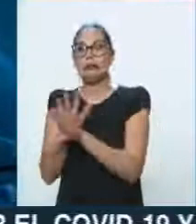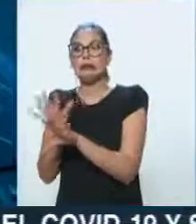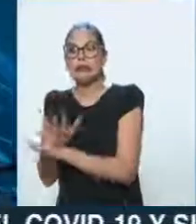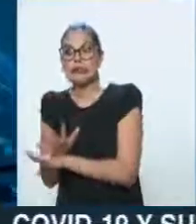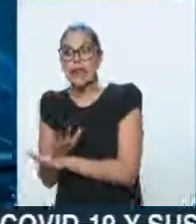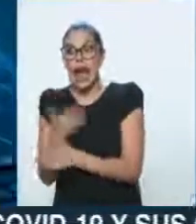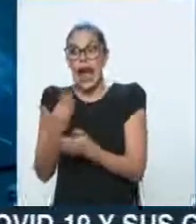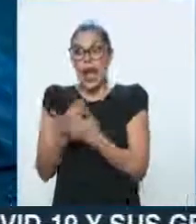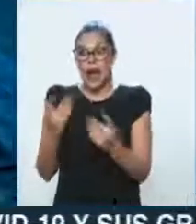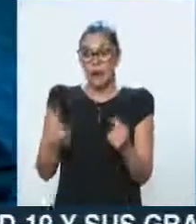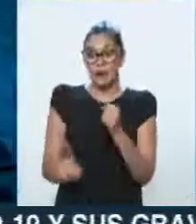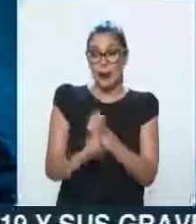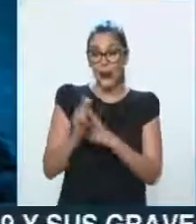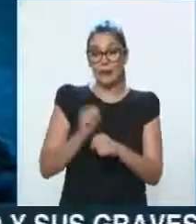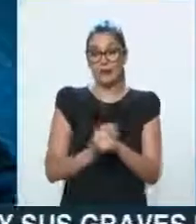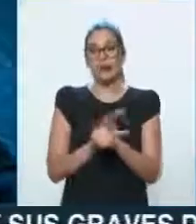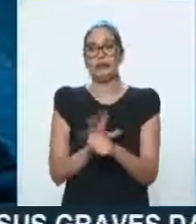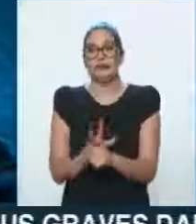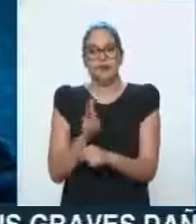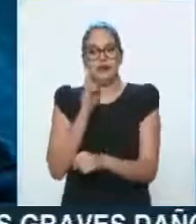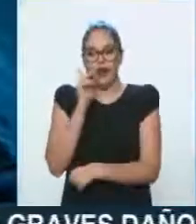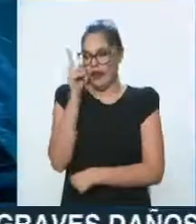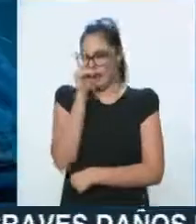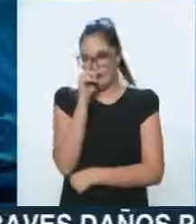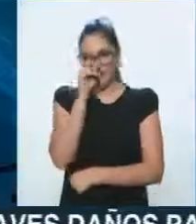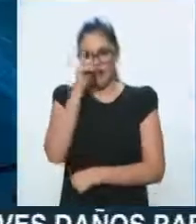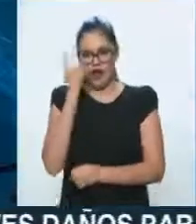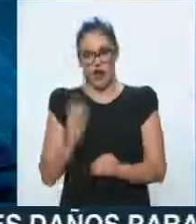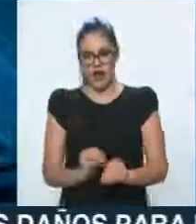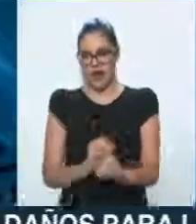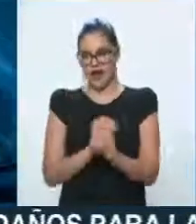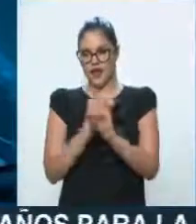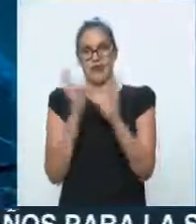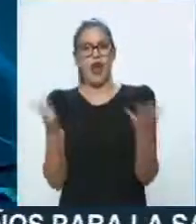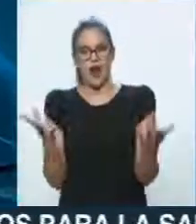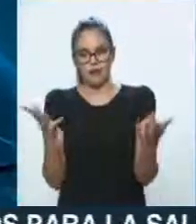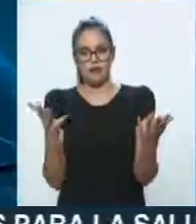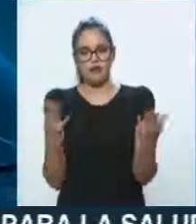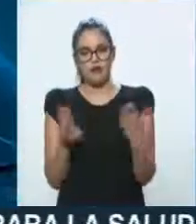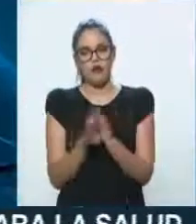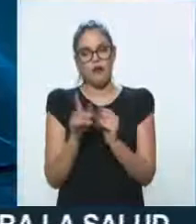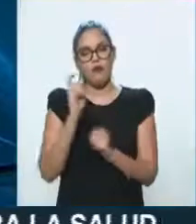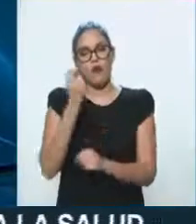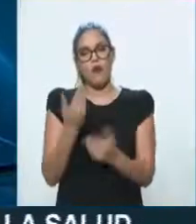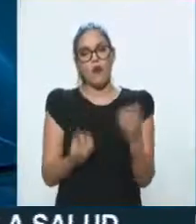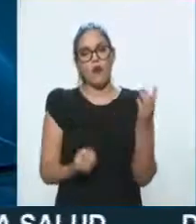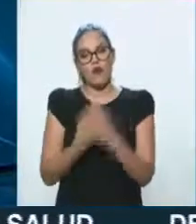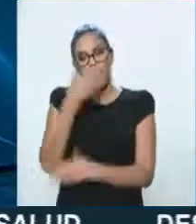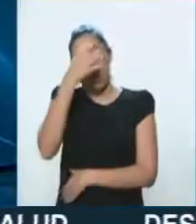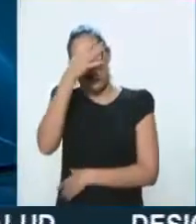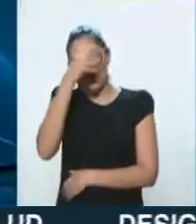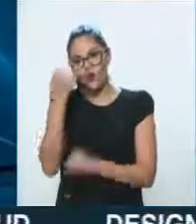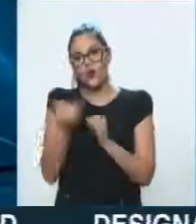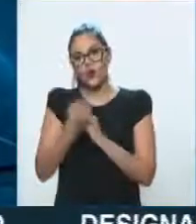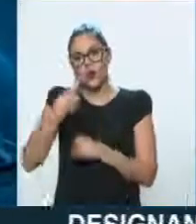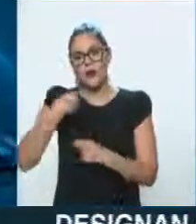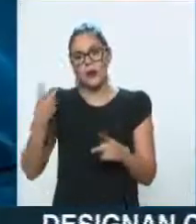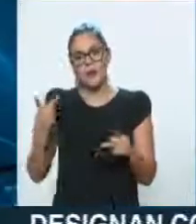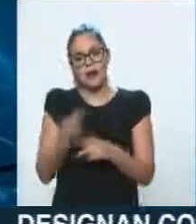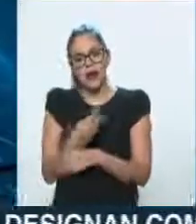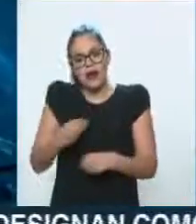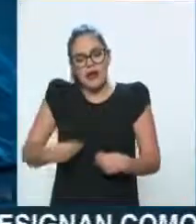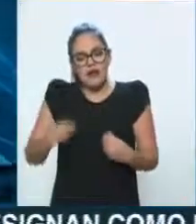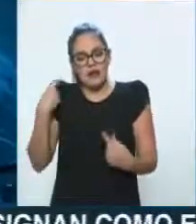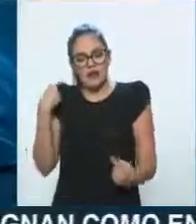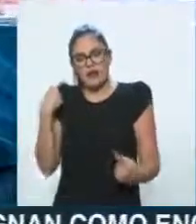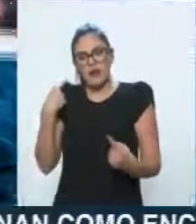de COVID-19 es una clarísima muestra de ello, cómo a través del nuevo acuerdo y con lo que hemos vivido a través